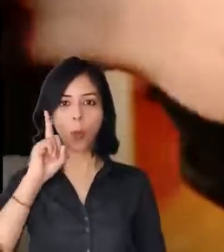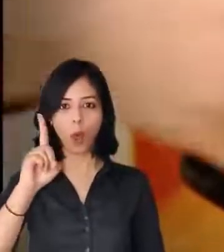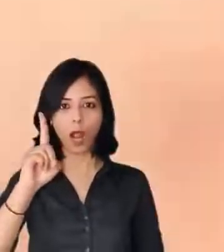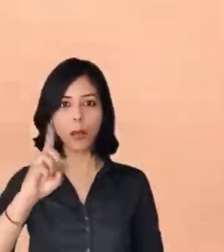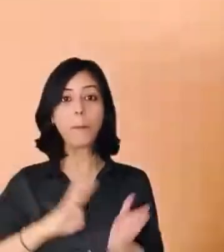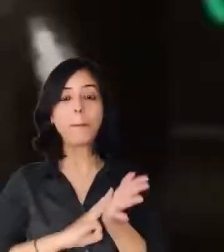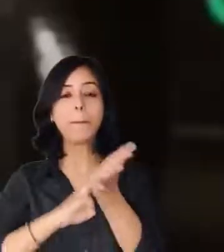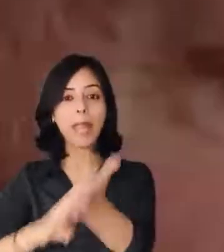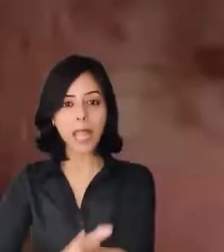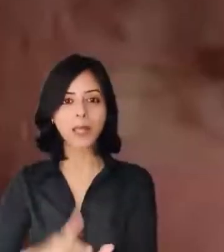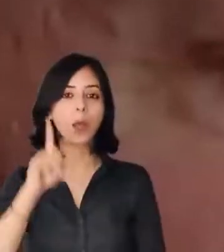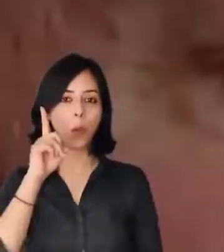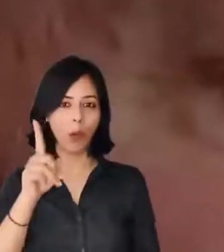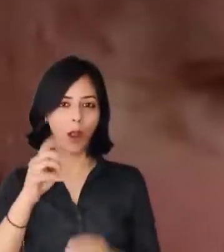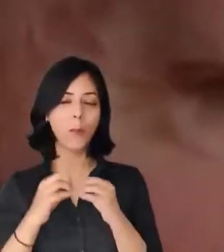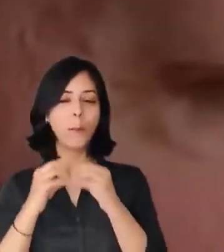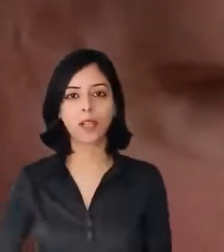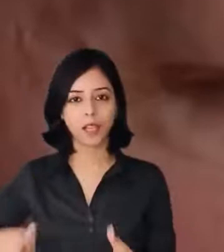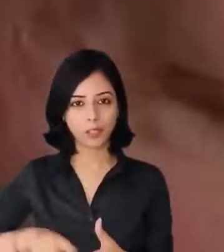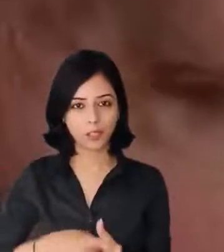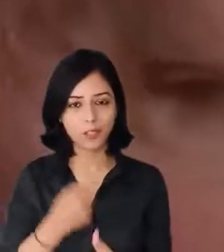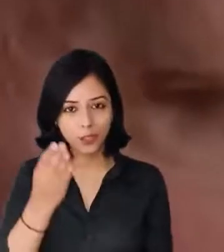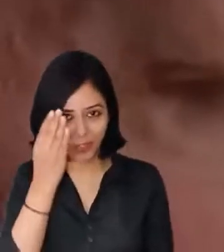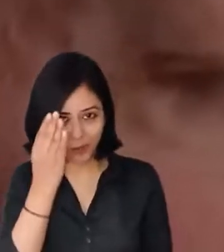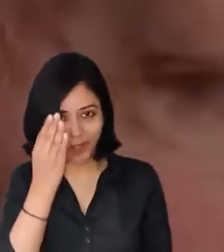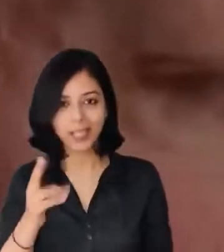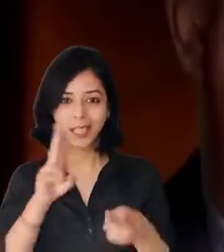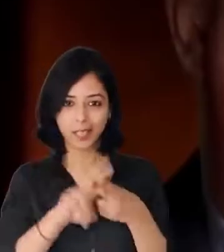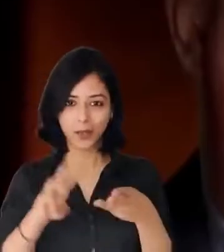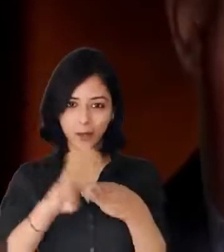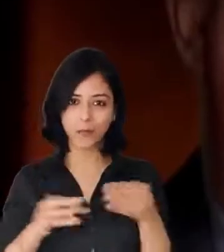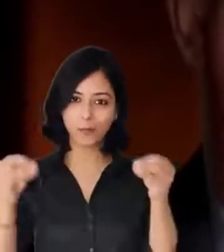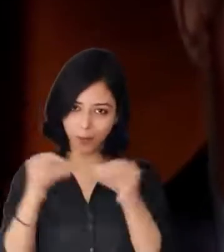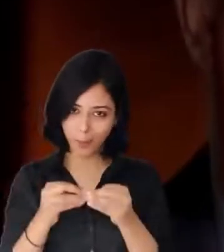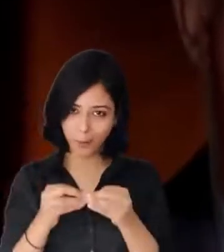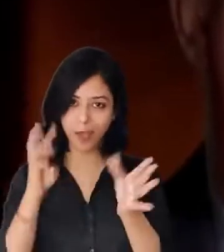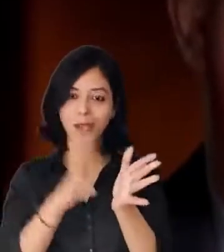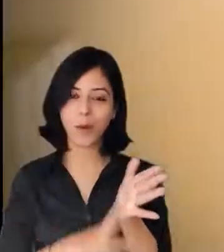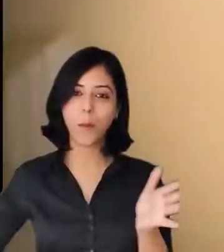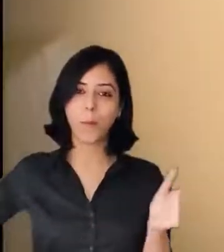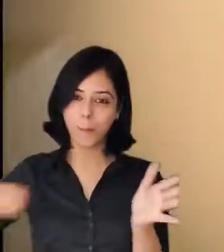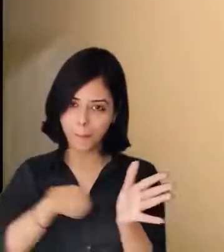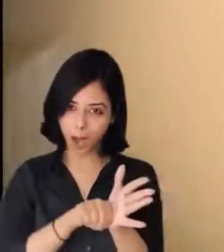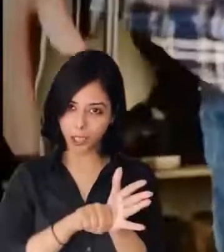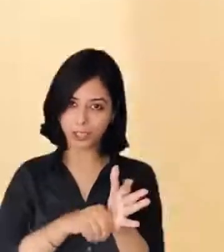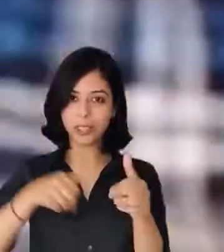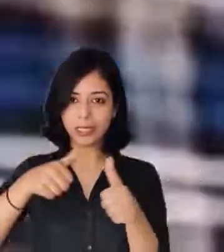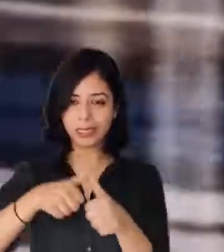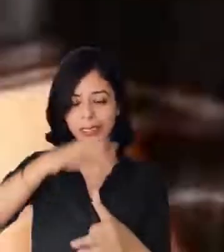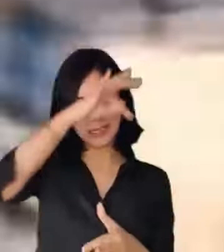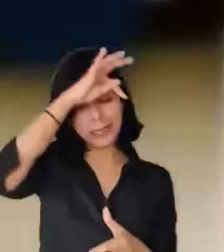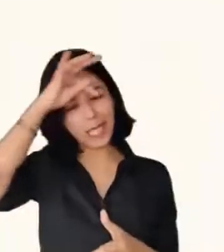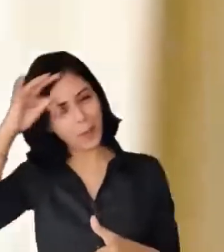en la habitación. La investigación mostró que la tía oyó tres ruidos